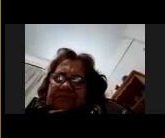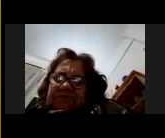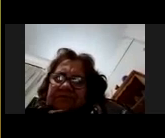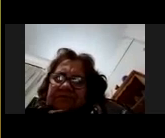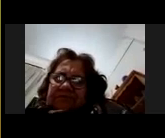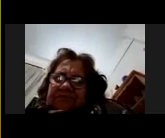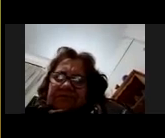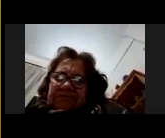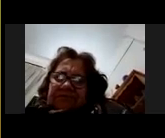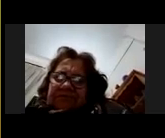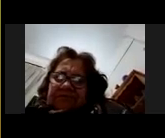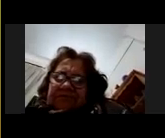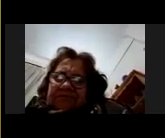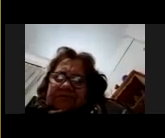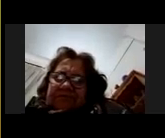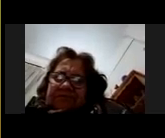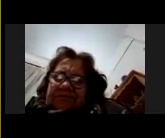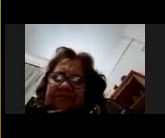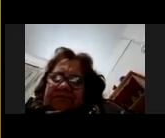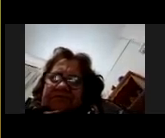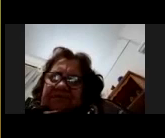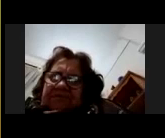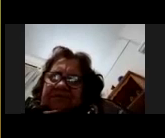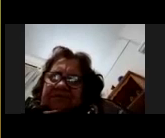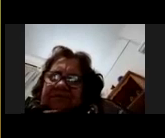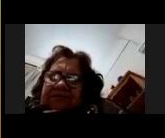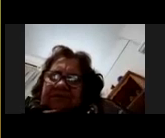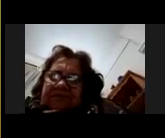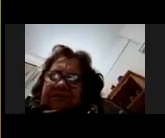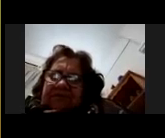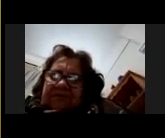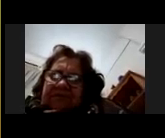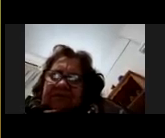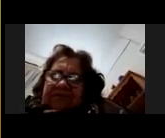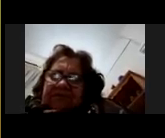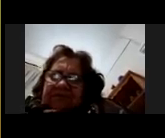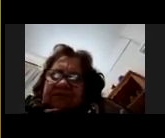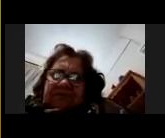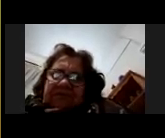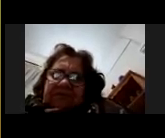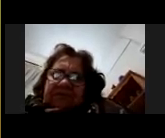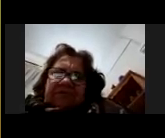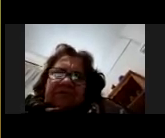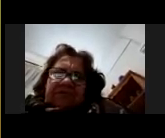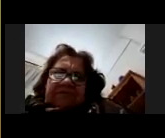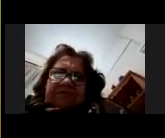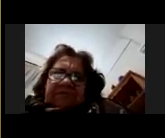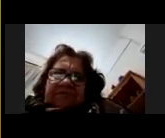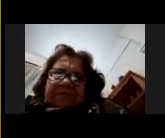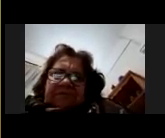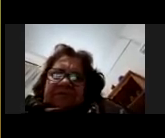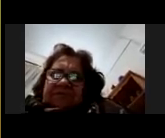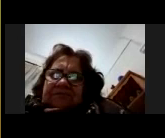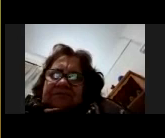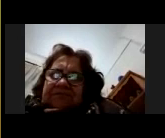íbamos yendo ya del avistamiento y la muchacha encima de una palmera la ve y dice y paró